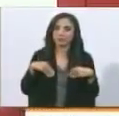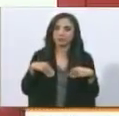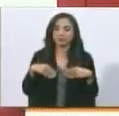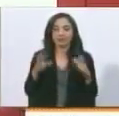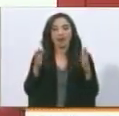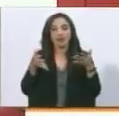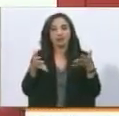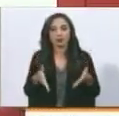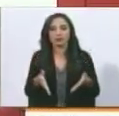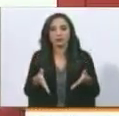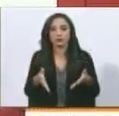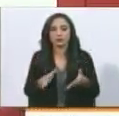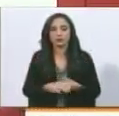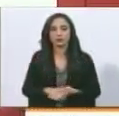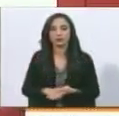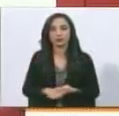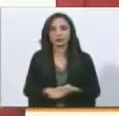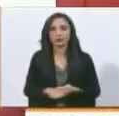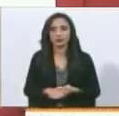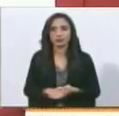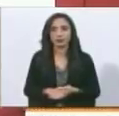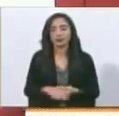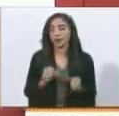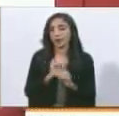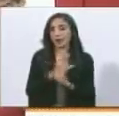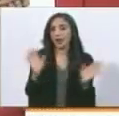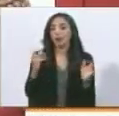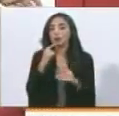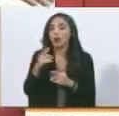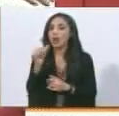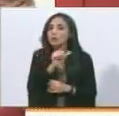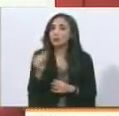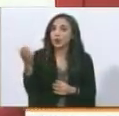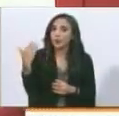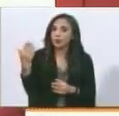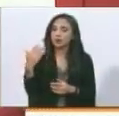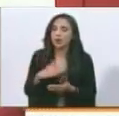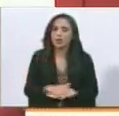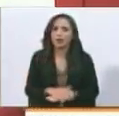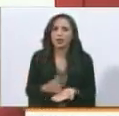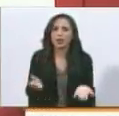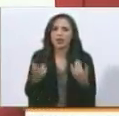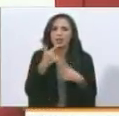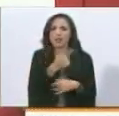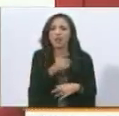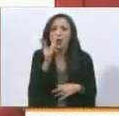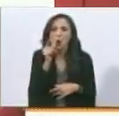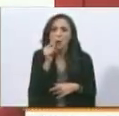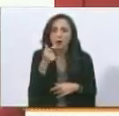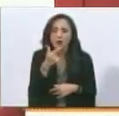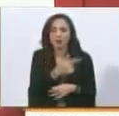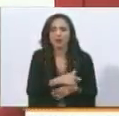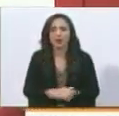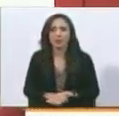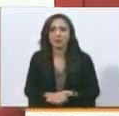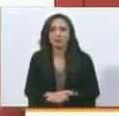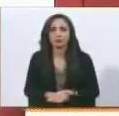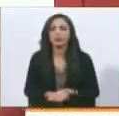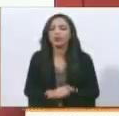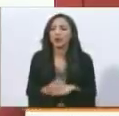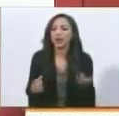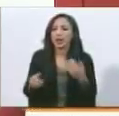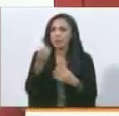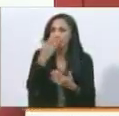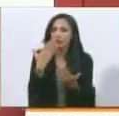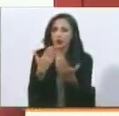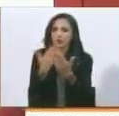Paralizados. Claro, yo le dije a Darío la semana pasada, dije, creo que fue en el programa, la próxima, no, en el programa no, en frente al Palacio. La próxima vez